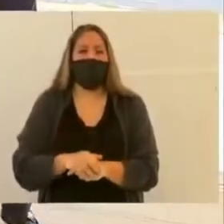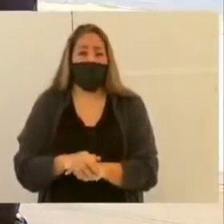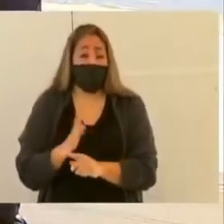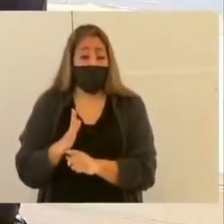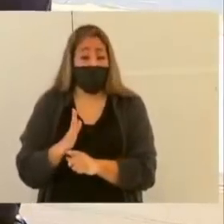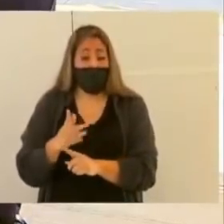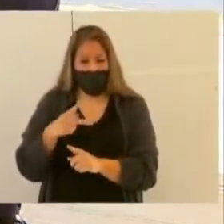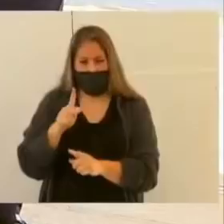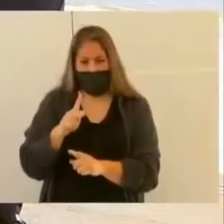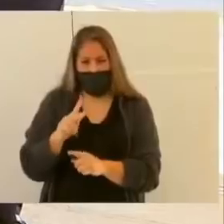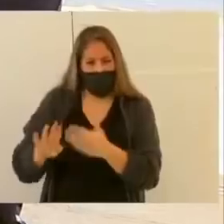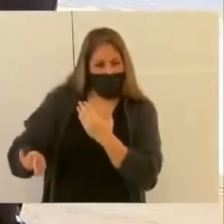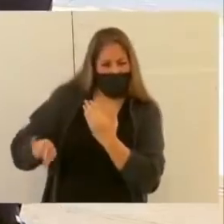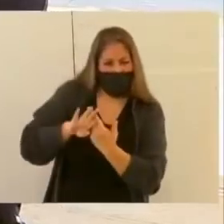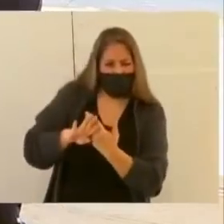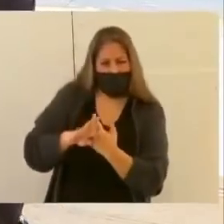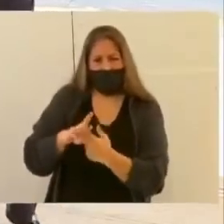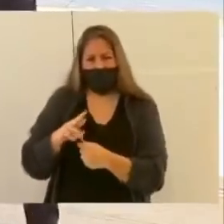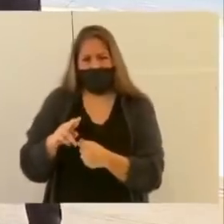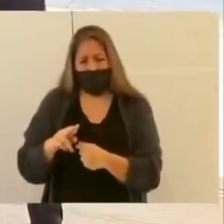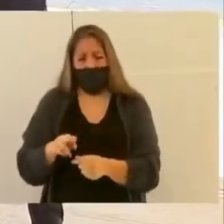Hemos tenido reuniones con los